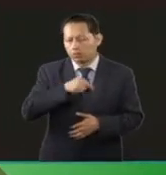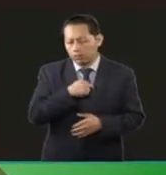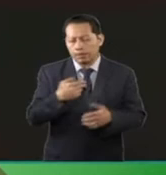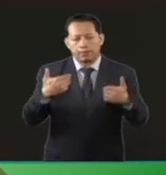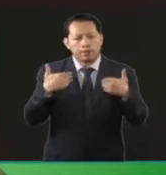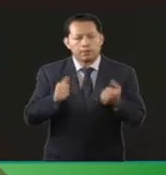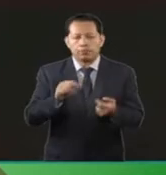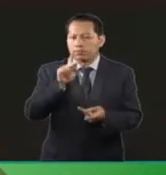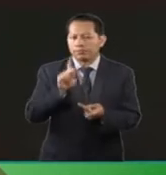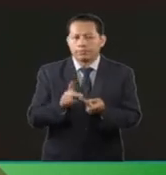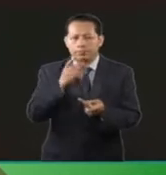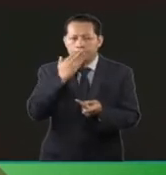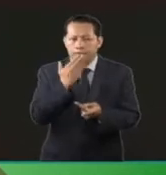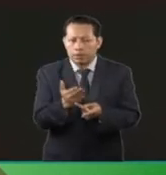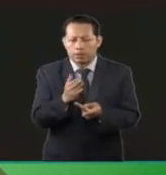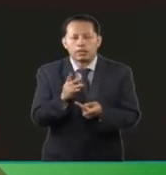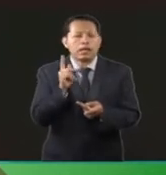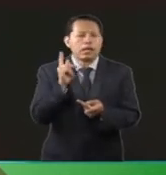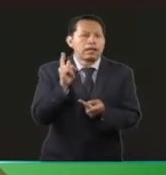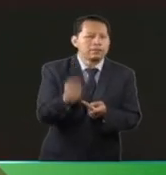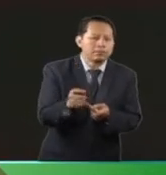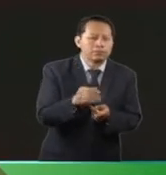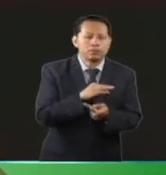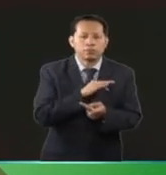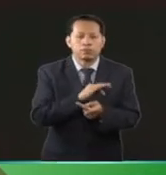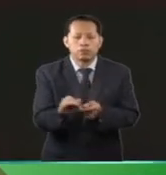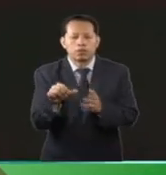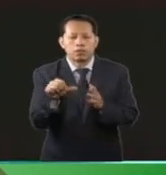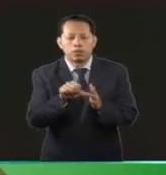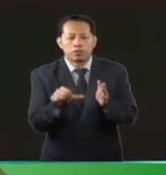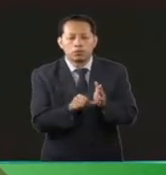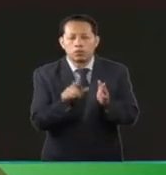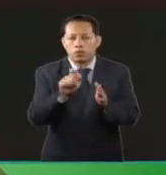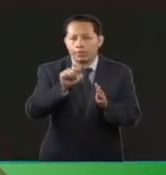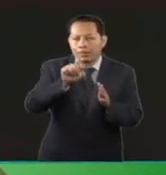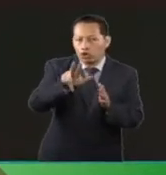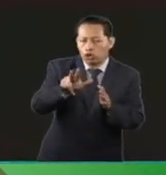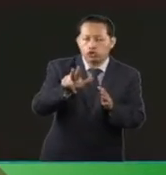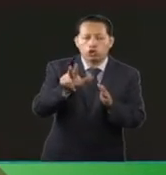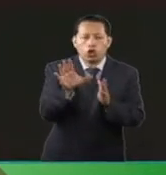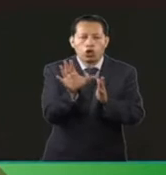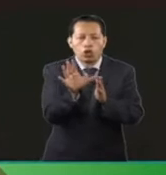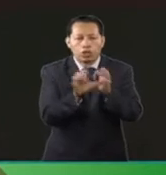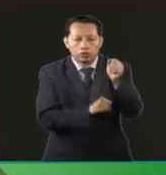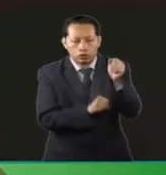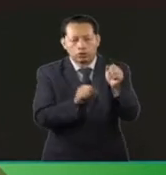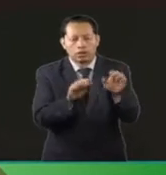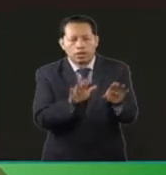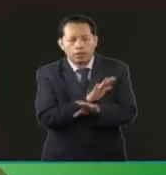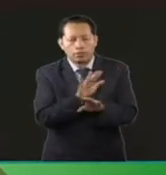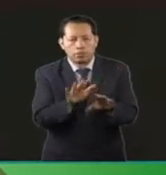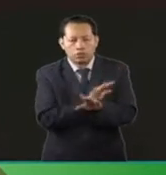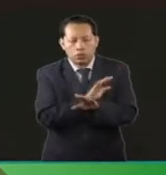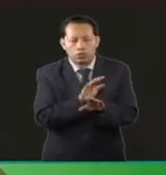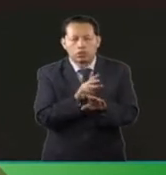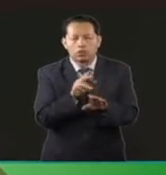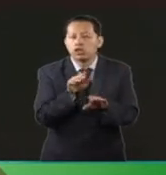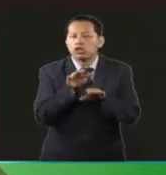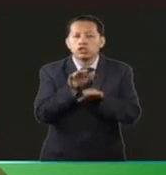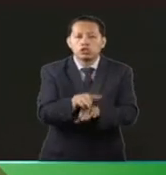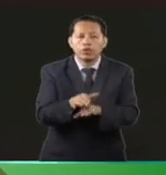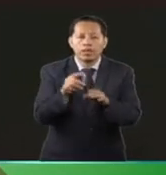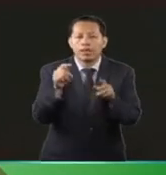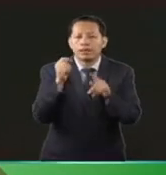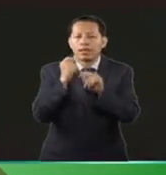perfectamente la importancia de la modificación del artículo 28 de la constitución en materia de vías de transporte